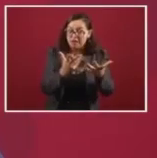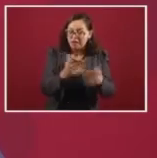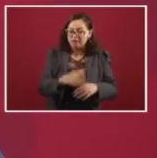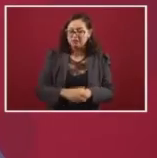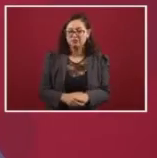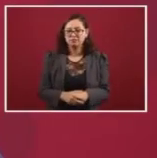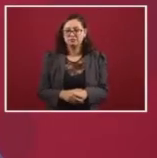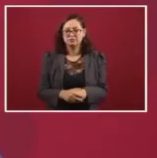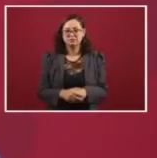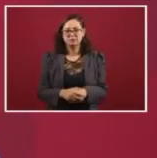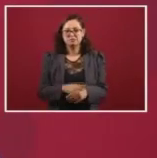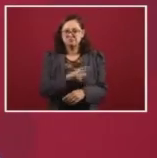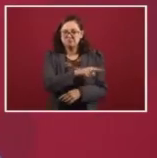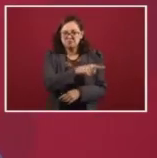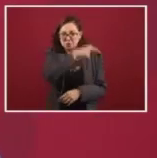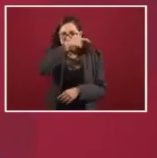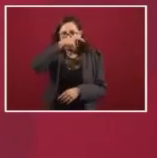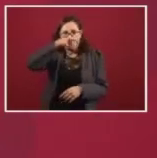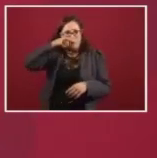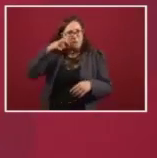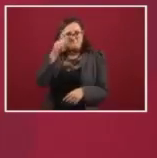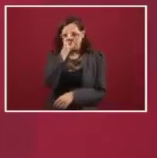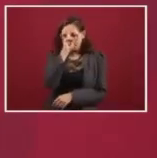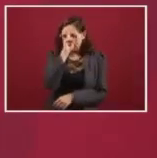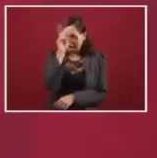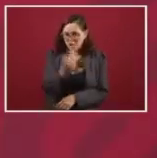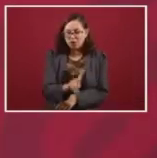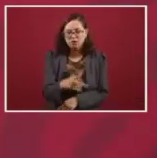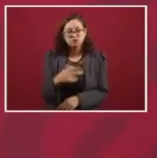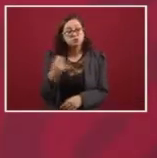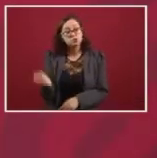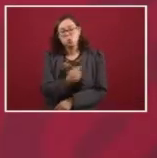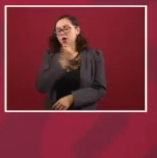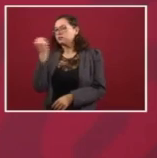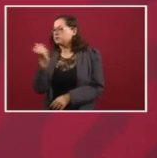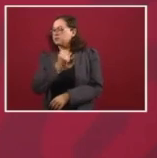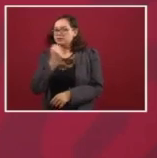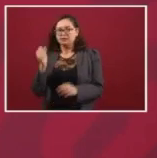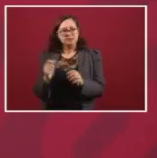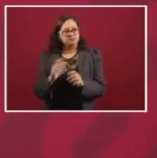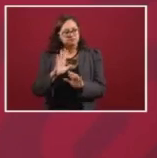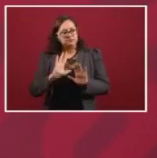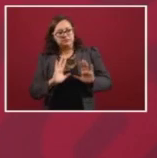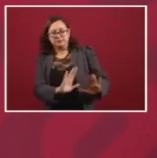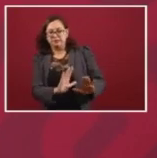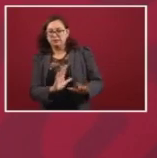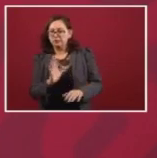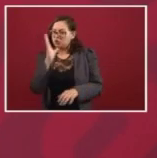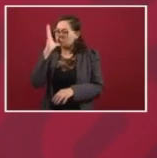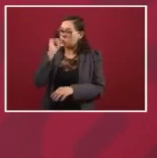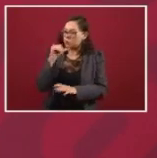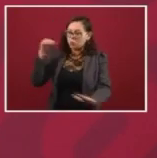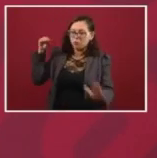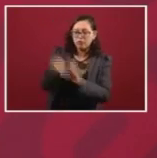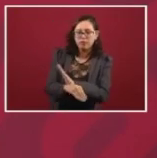no tienen llenadera, no pudieron. Y otra cosa que